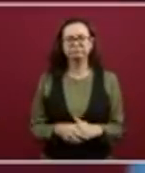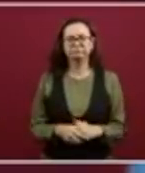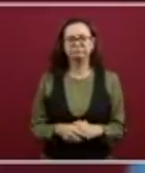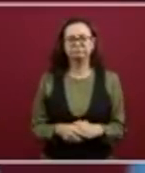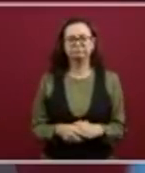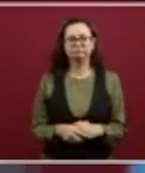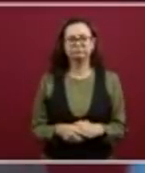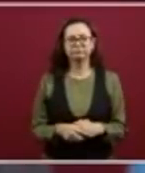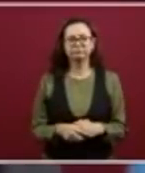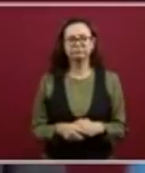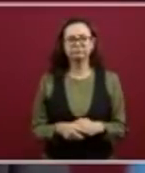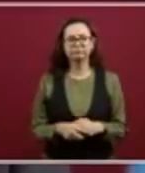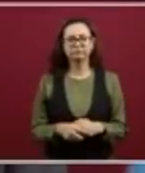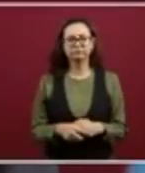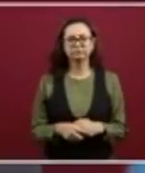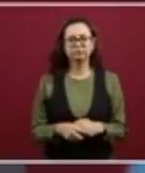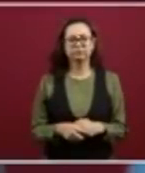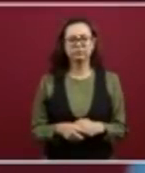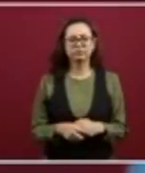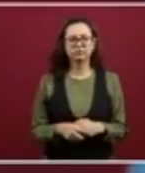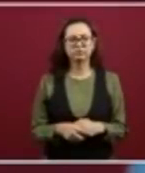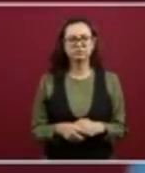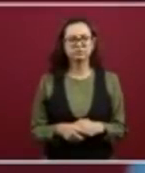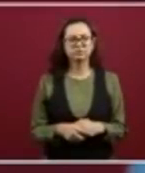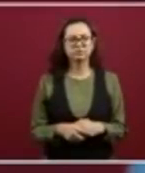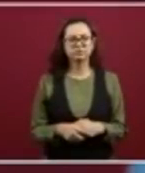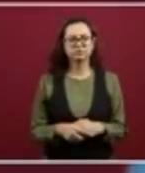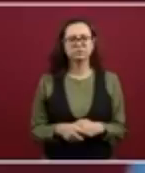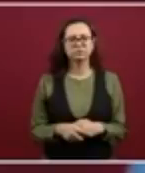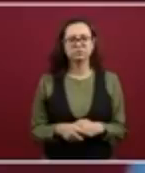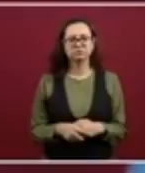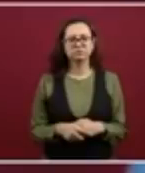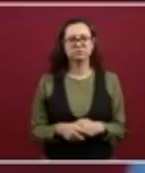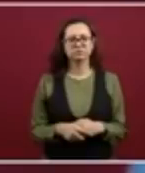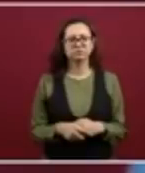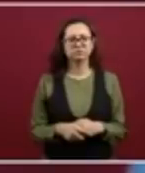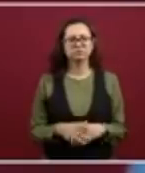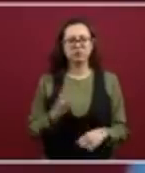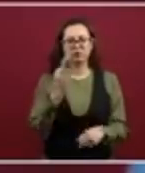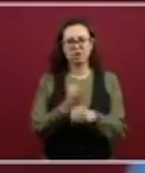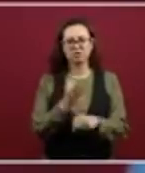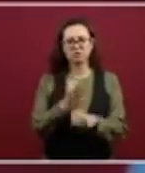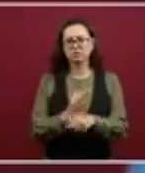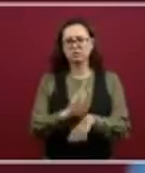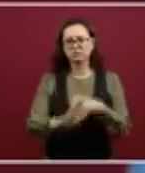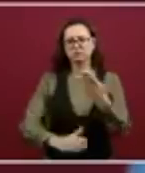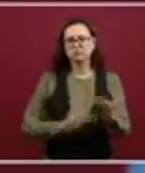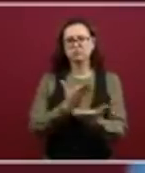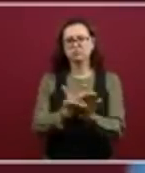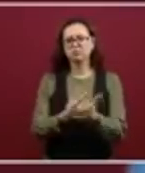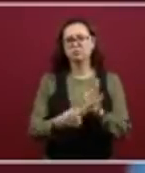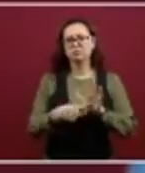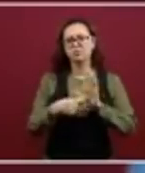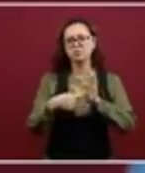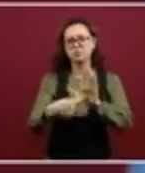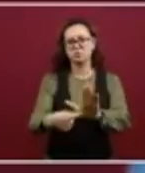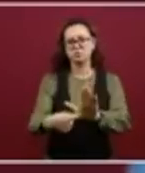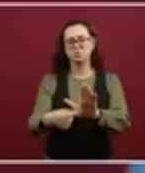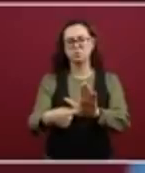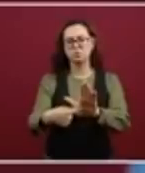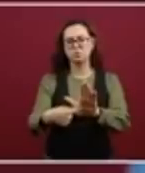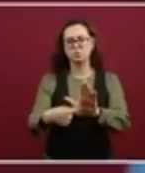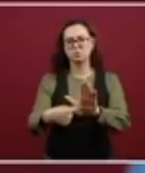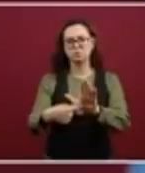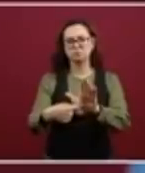El presidente Andrés Manuel López Obrador firmó un decreto que pone fin a la condonación de impuestos a grandes contribuyentes e informó que en